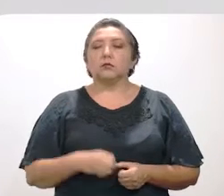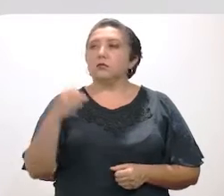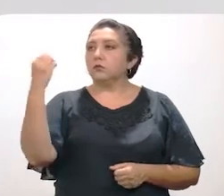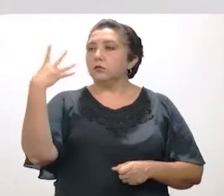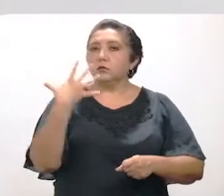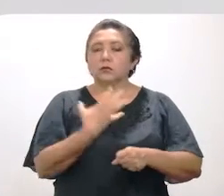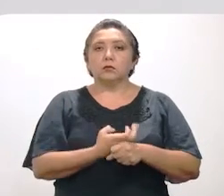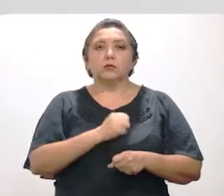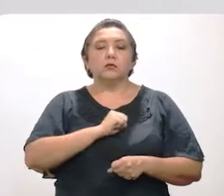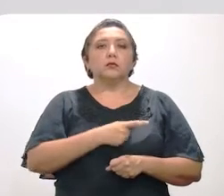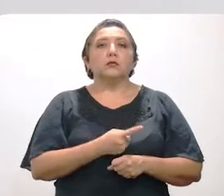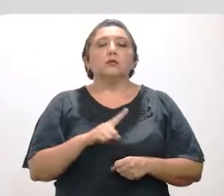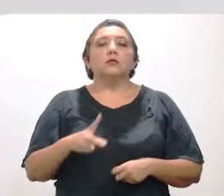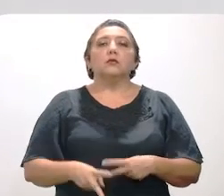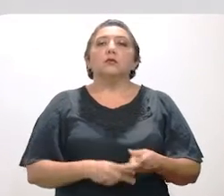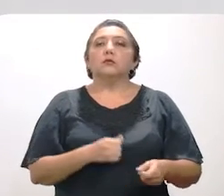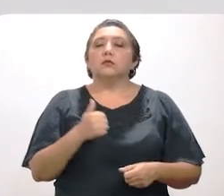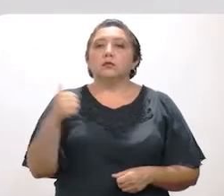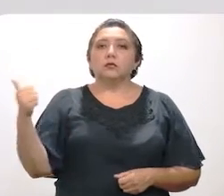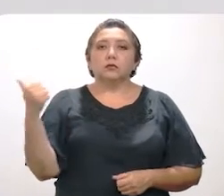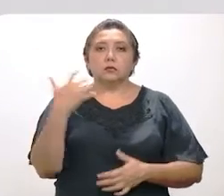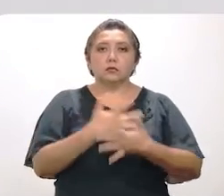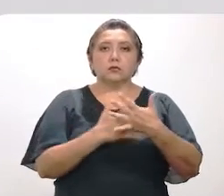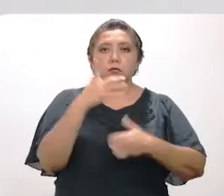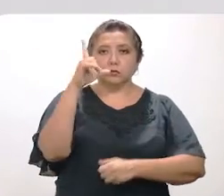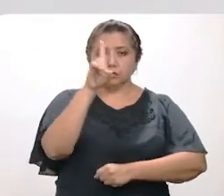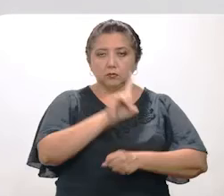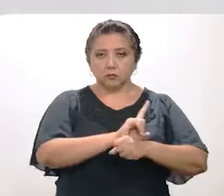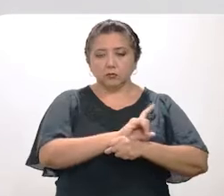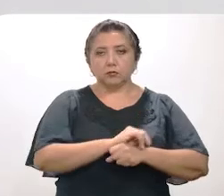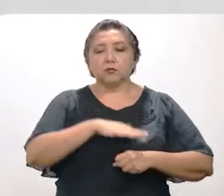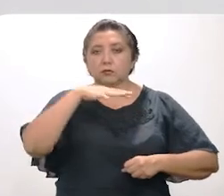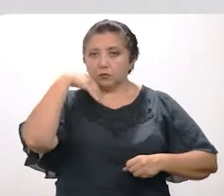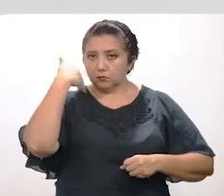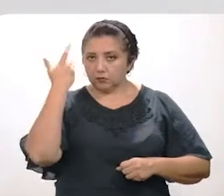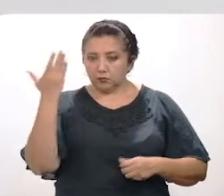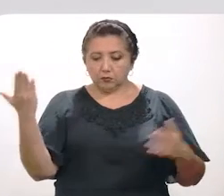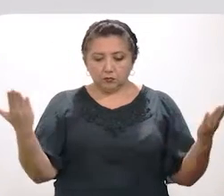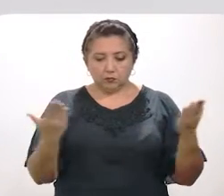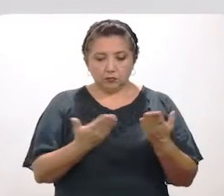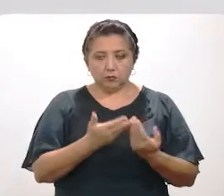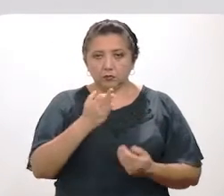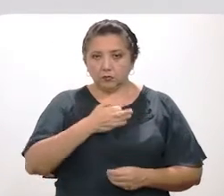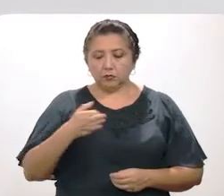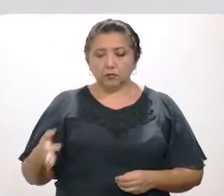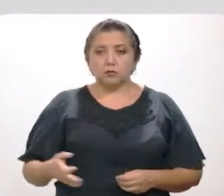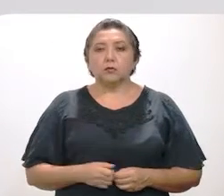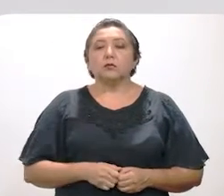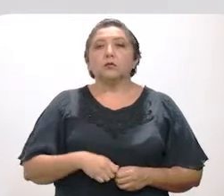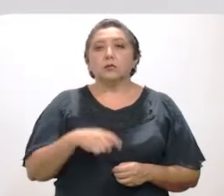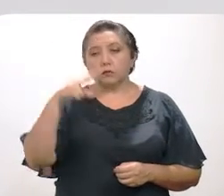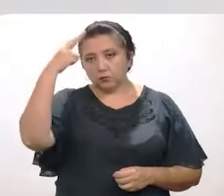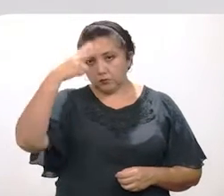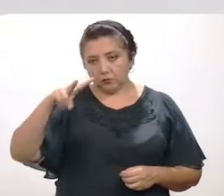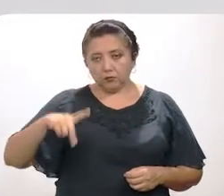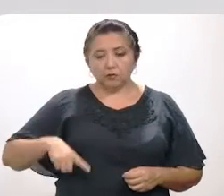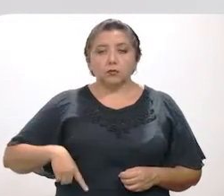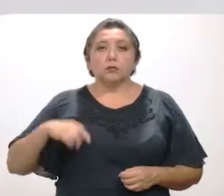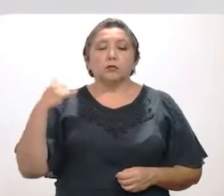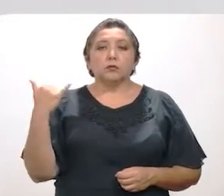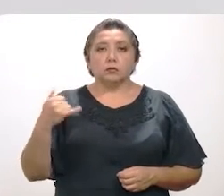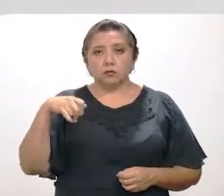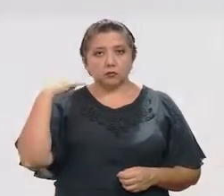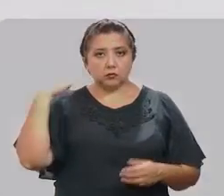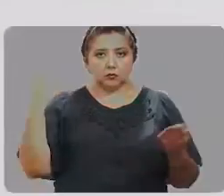el semáforo estatal de salud se va a dar a conocer cada 15 días con la finalidad de homologar fechas de presentación con el semáforo quincenal